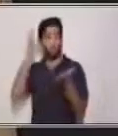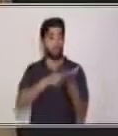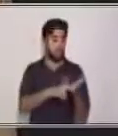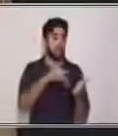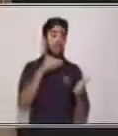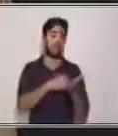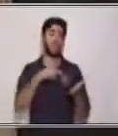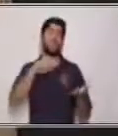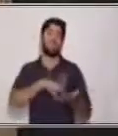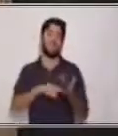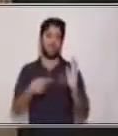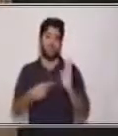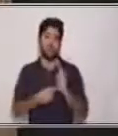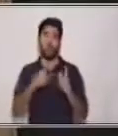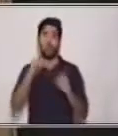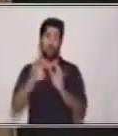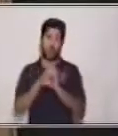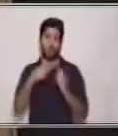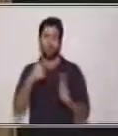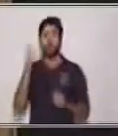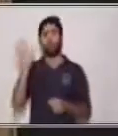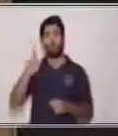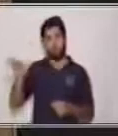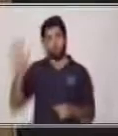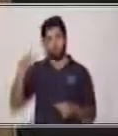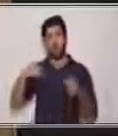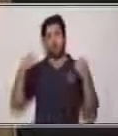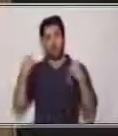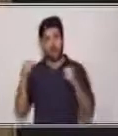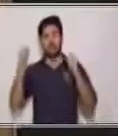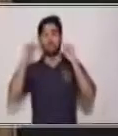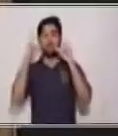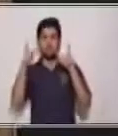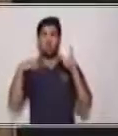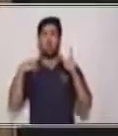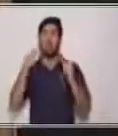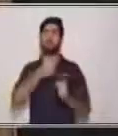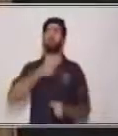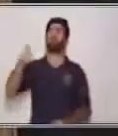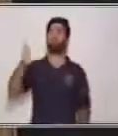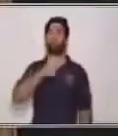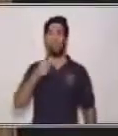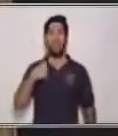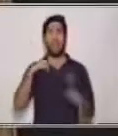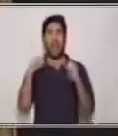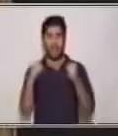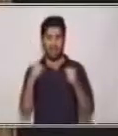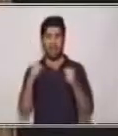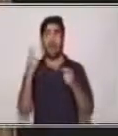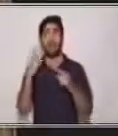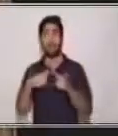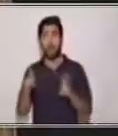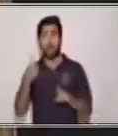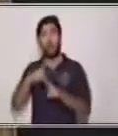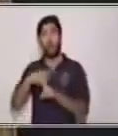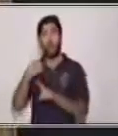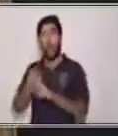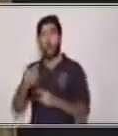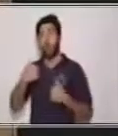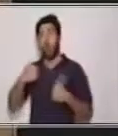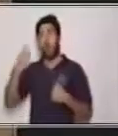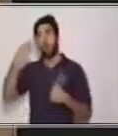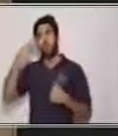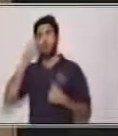en textos instructivos. Las características de los textos instructivos es que deben llevar un